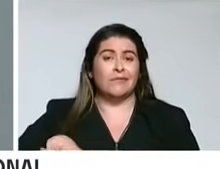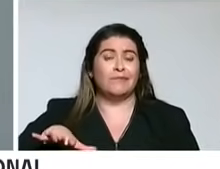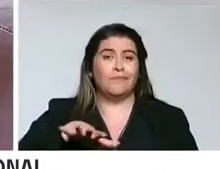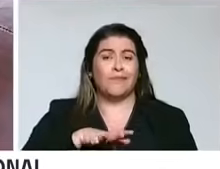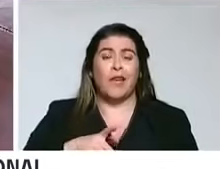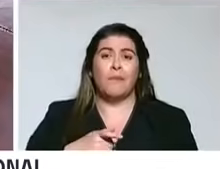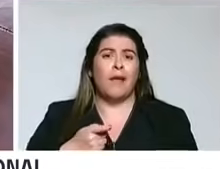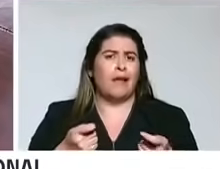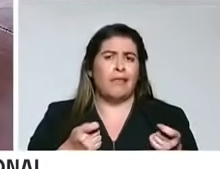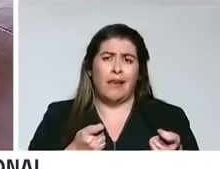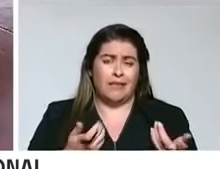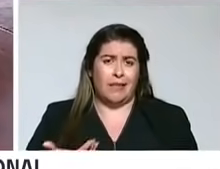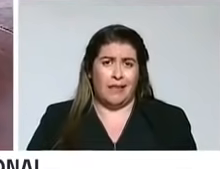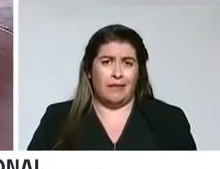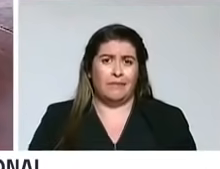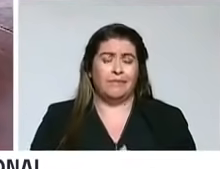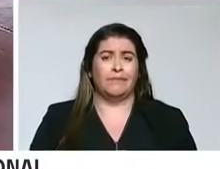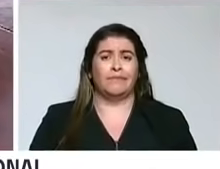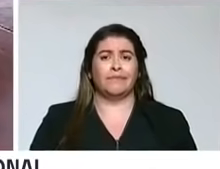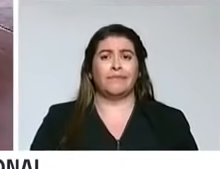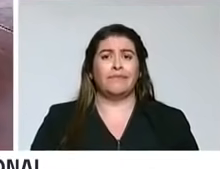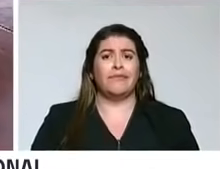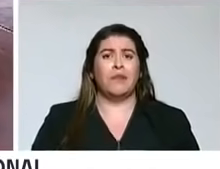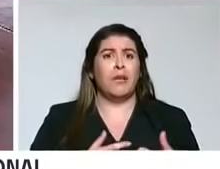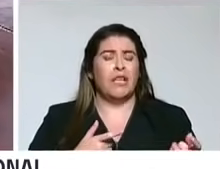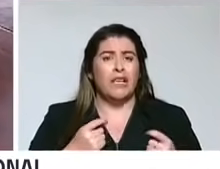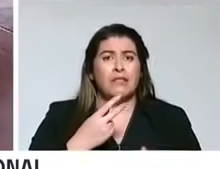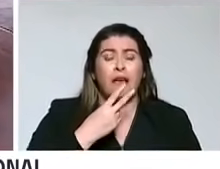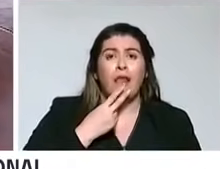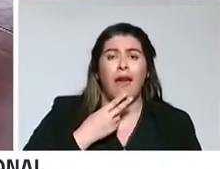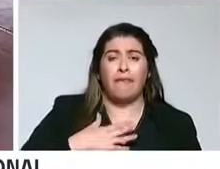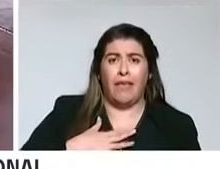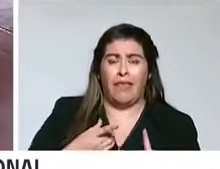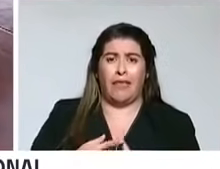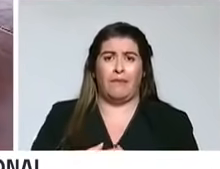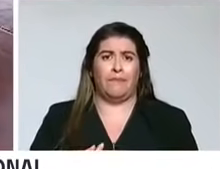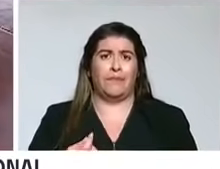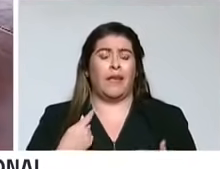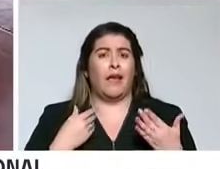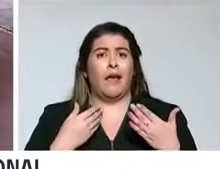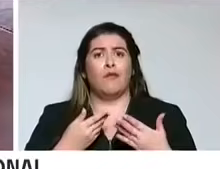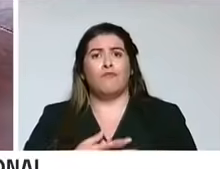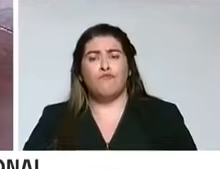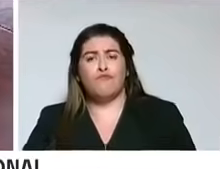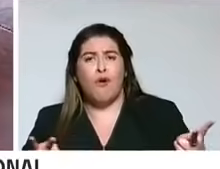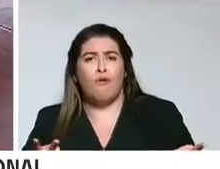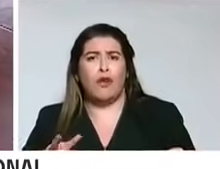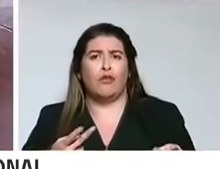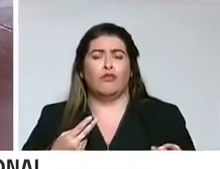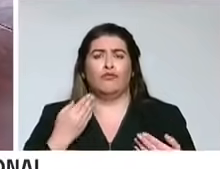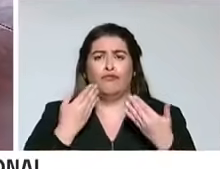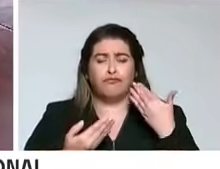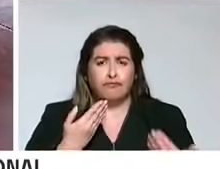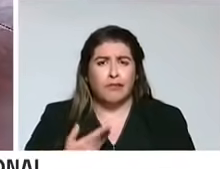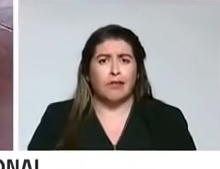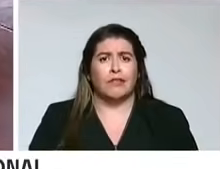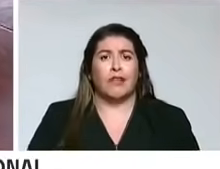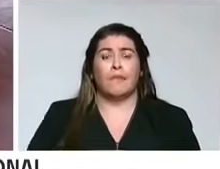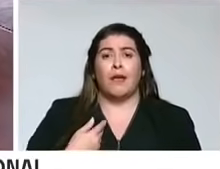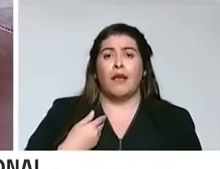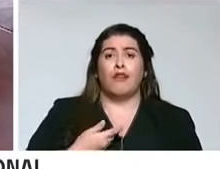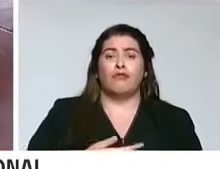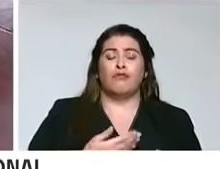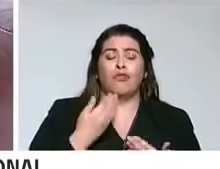mercantilizada, donde se ha mercantilizado la vida, se han mercantilizado los bienes públicos, se han mercantilizado los bienes